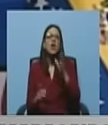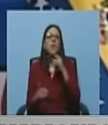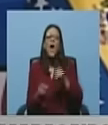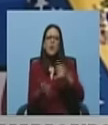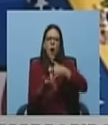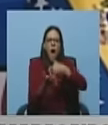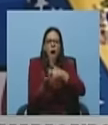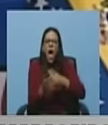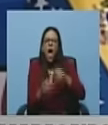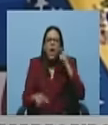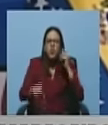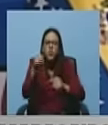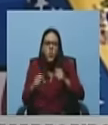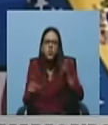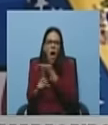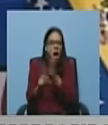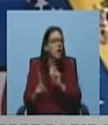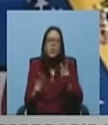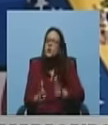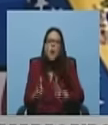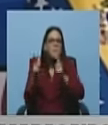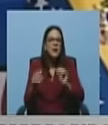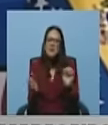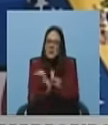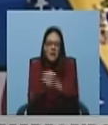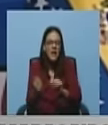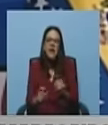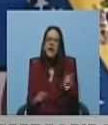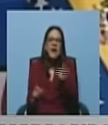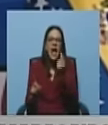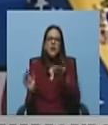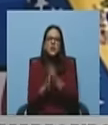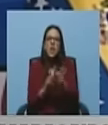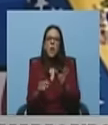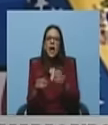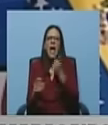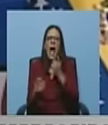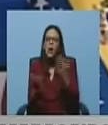inflexible, no permite ningún tipo de desviación.